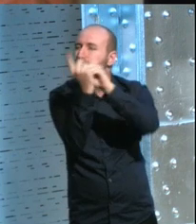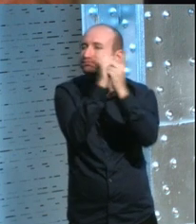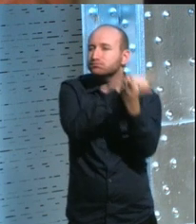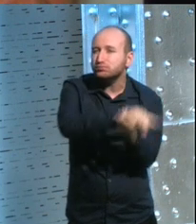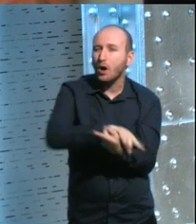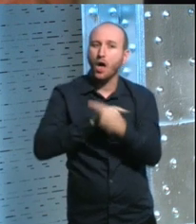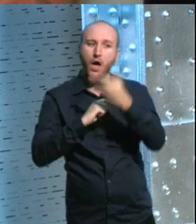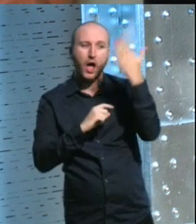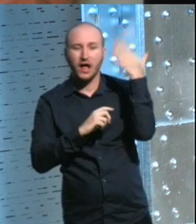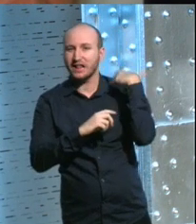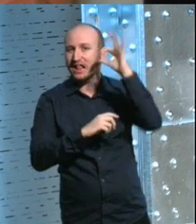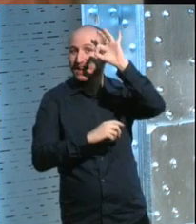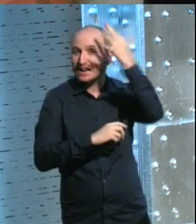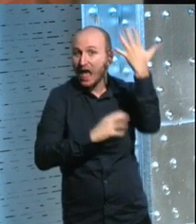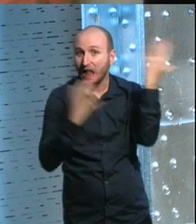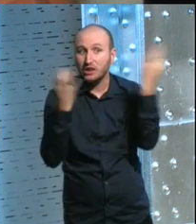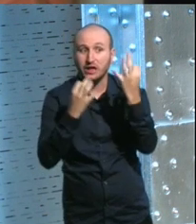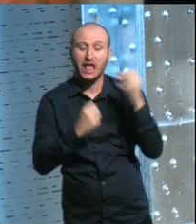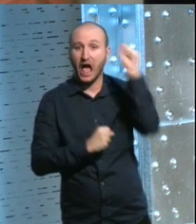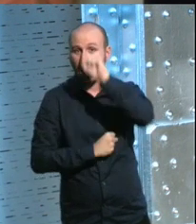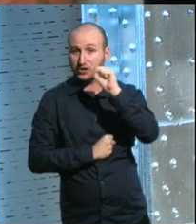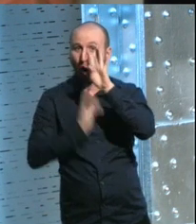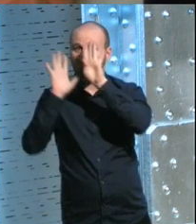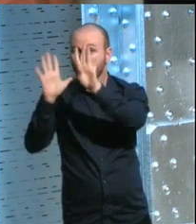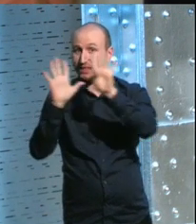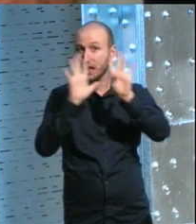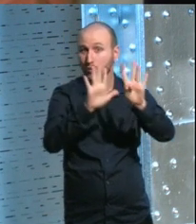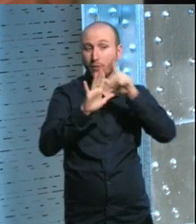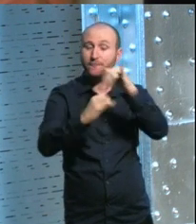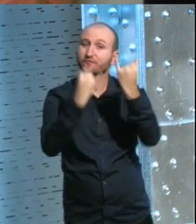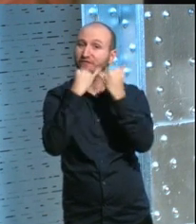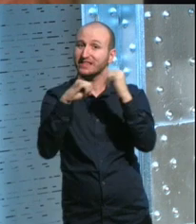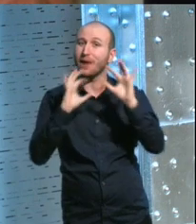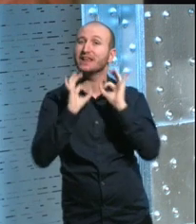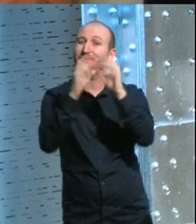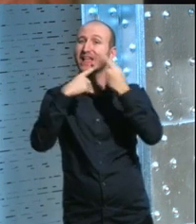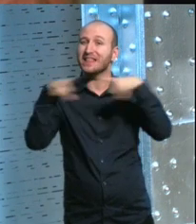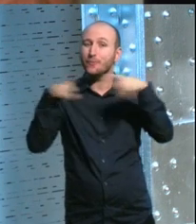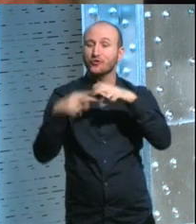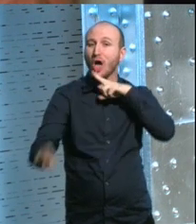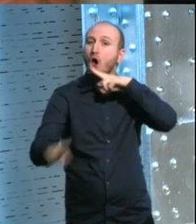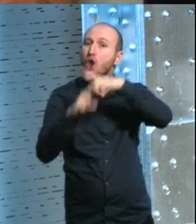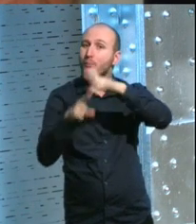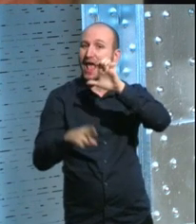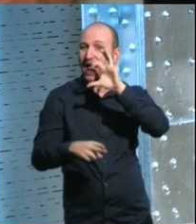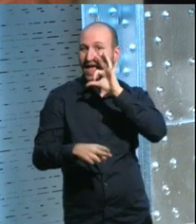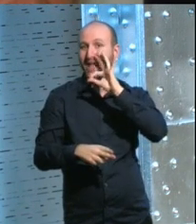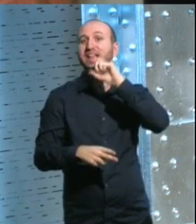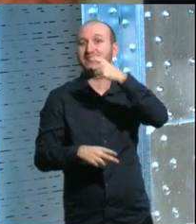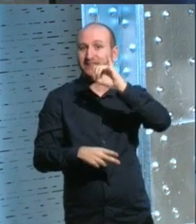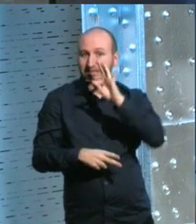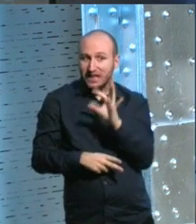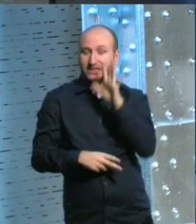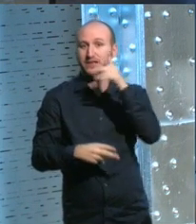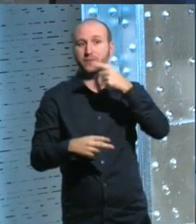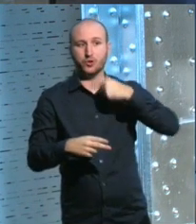Han creado en el 99 un festival de música que se llamaba Exit, de protesta contra